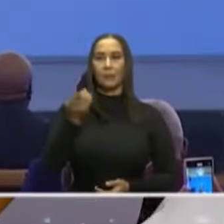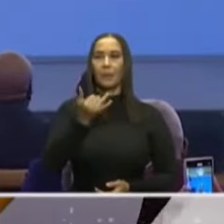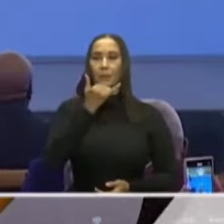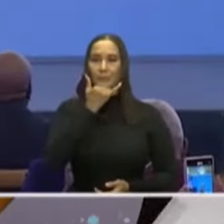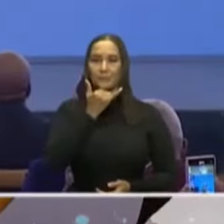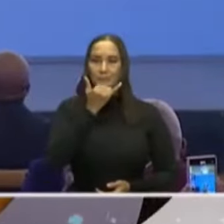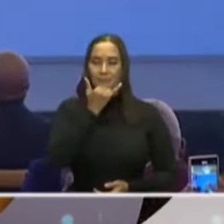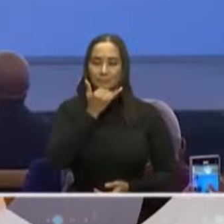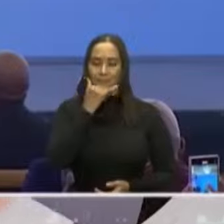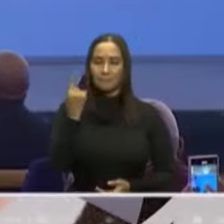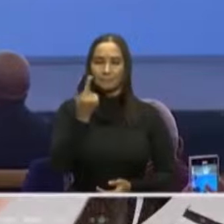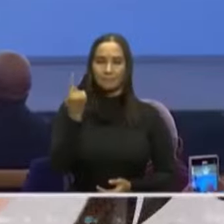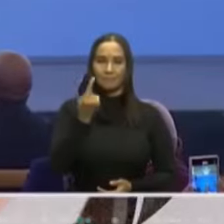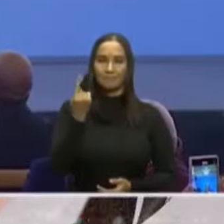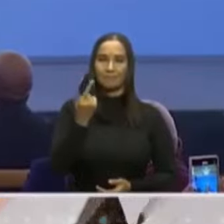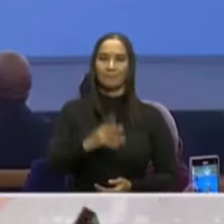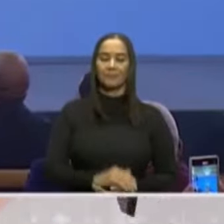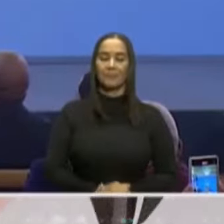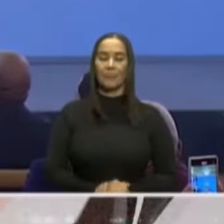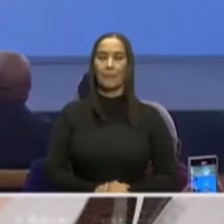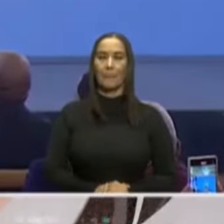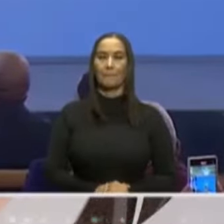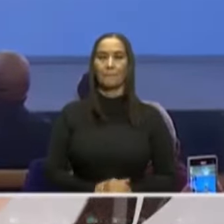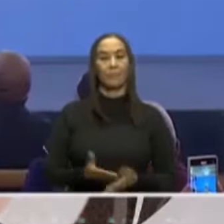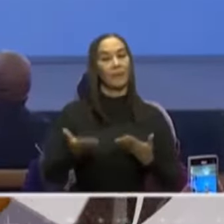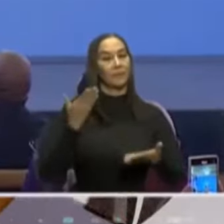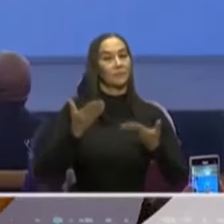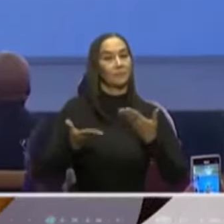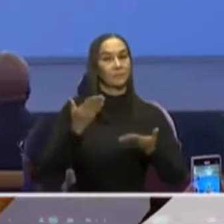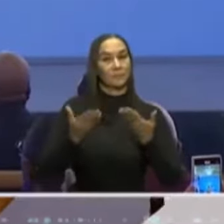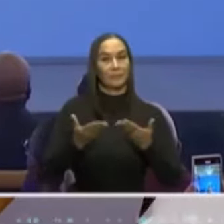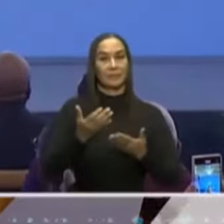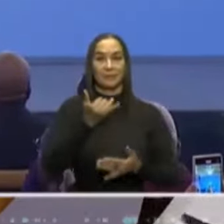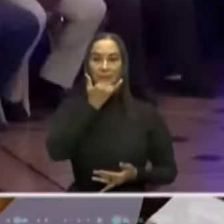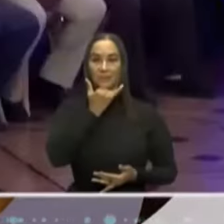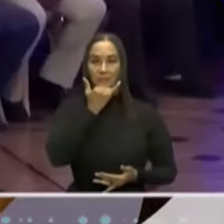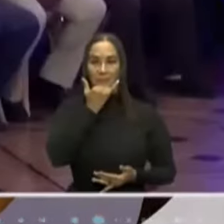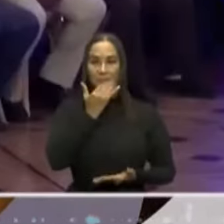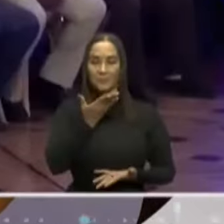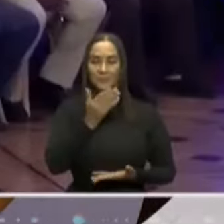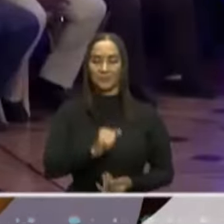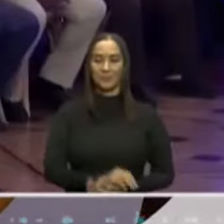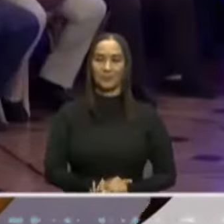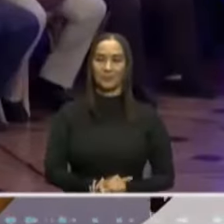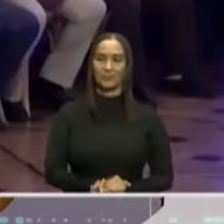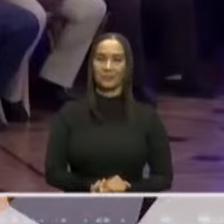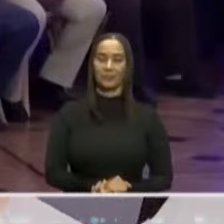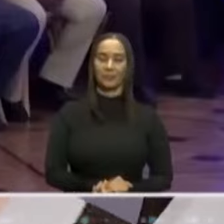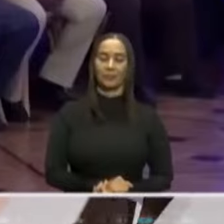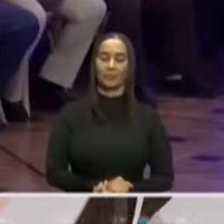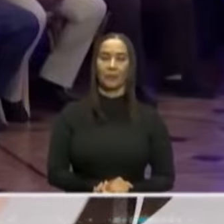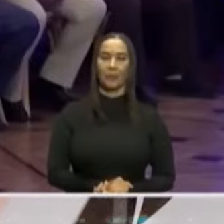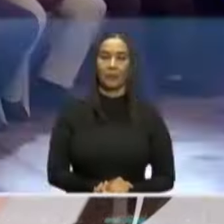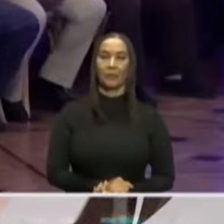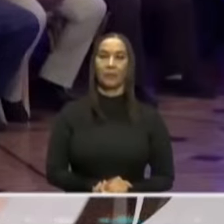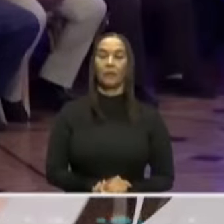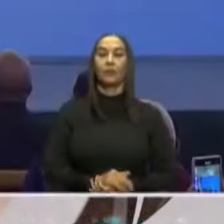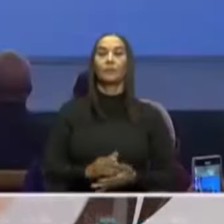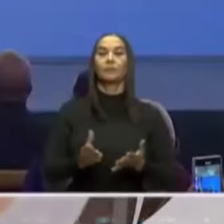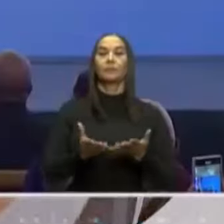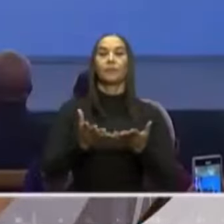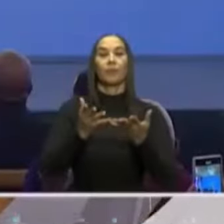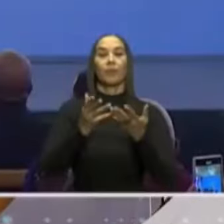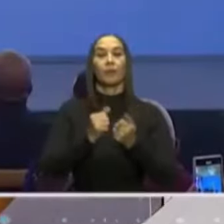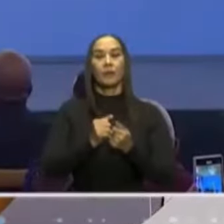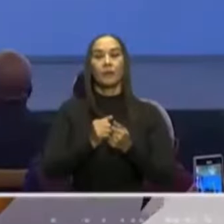no la tienen de tenerla sí okay Y seguridad porque no no son hijas de cualquiera son hijas de la primera del primero del primero entre sus